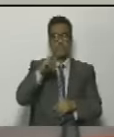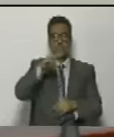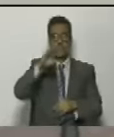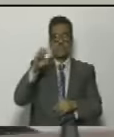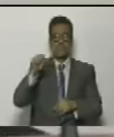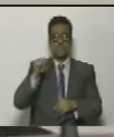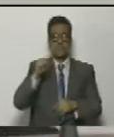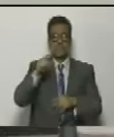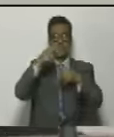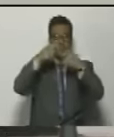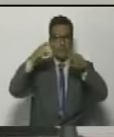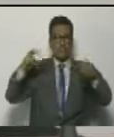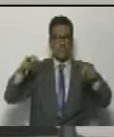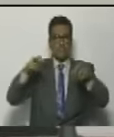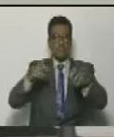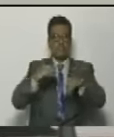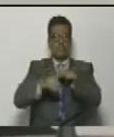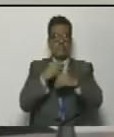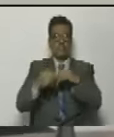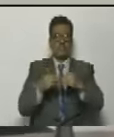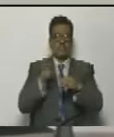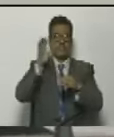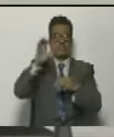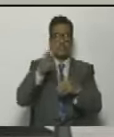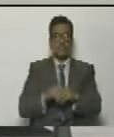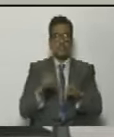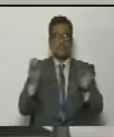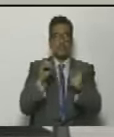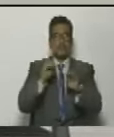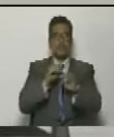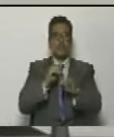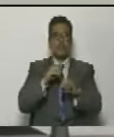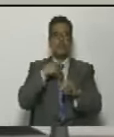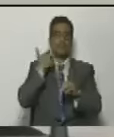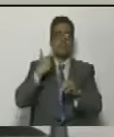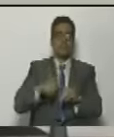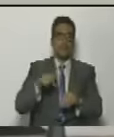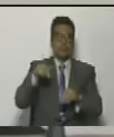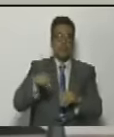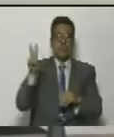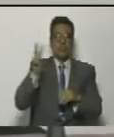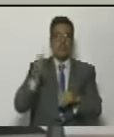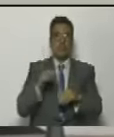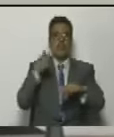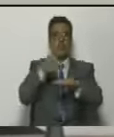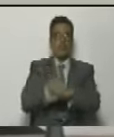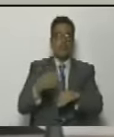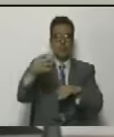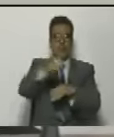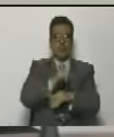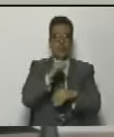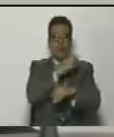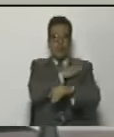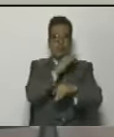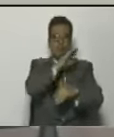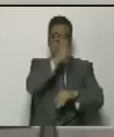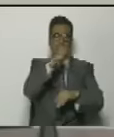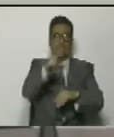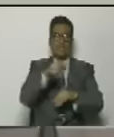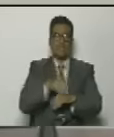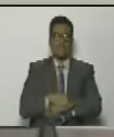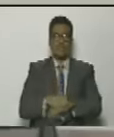bajo el tema hacer la patria o morir por Venezuela, llegando a obtener el grado de